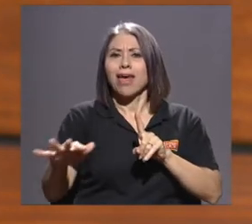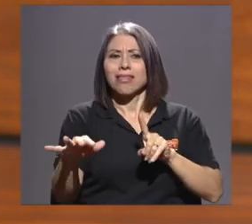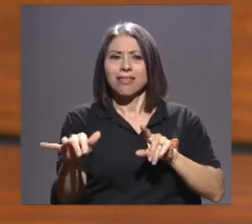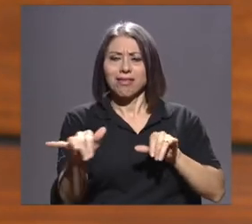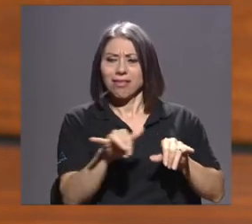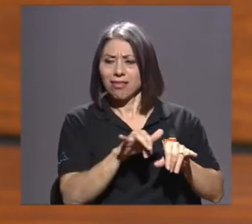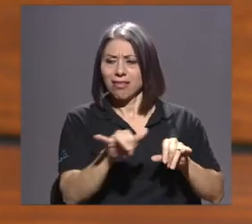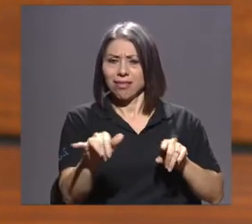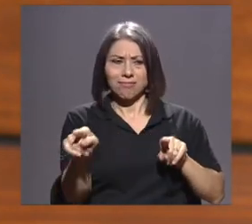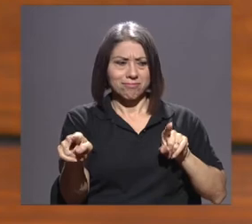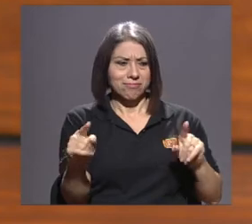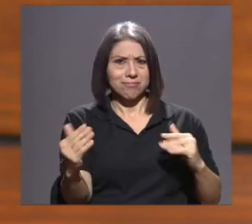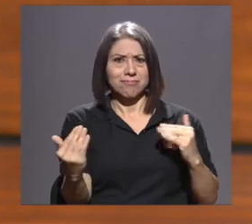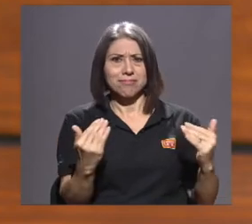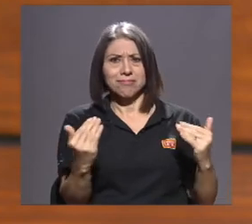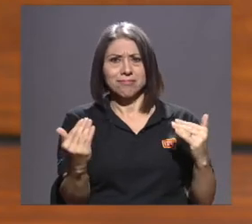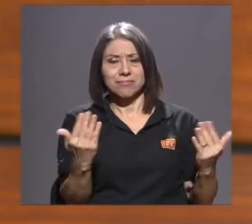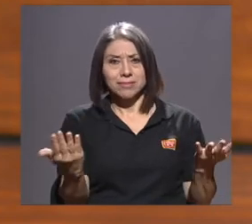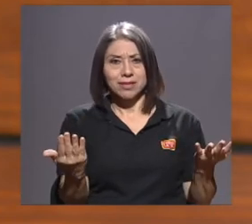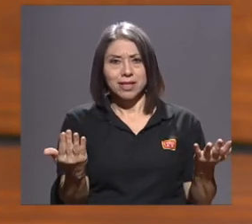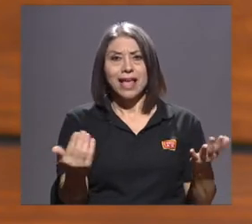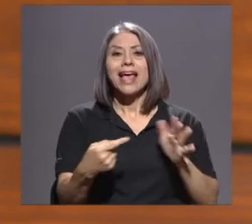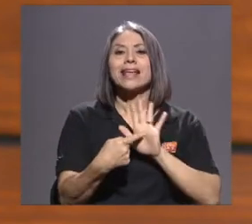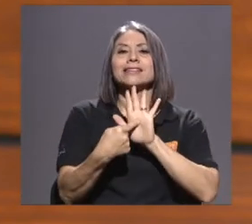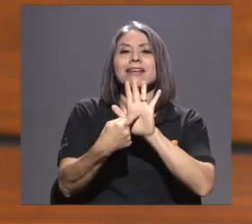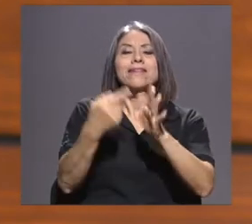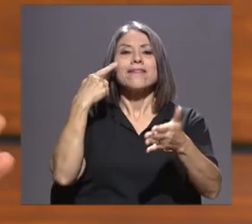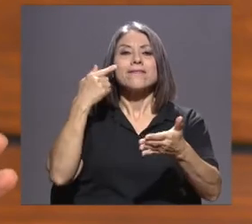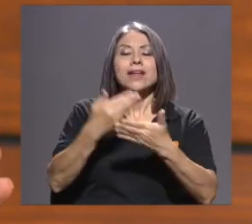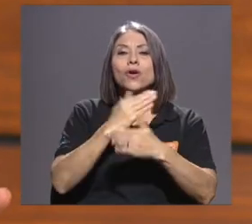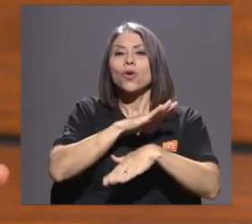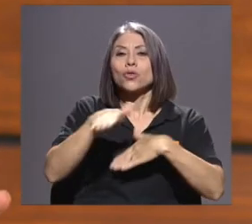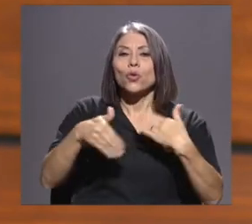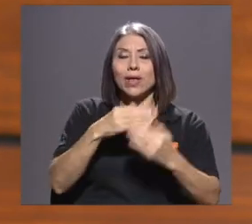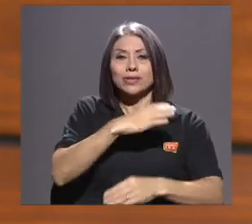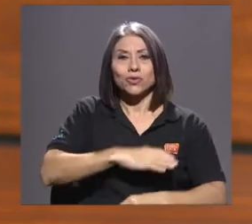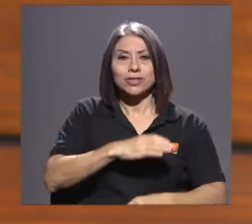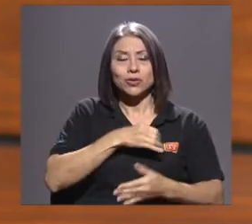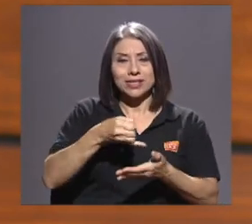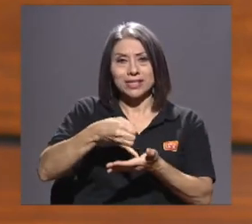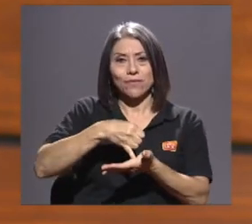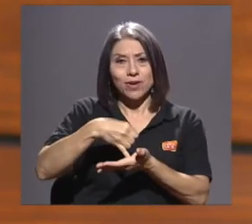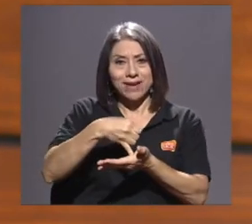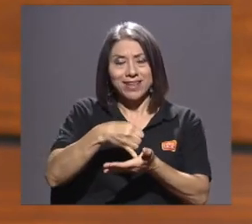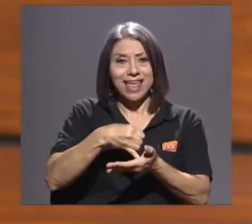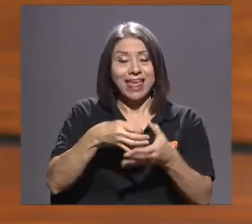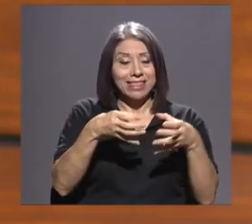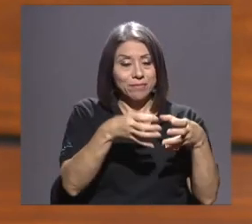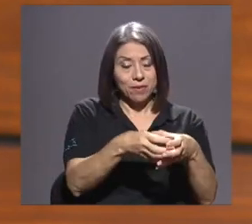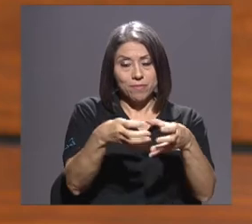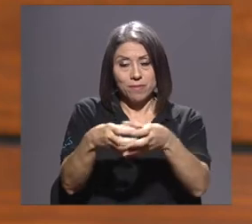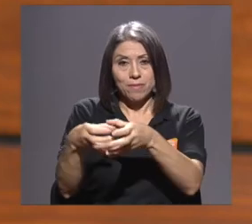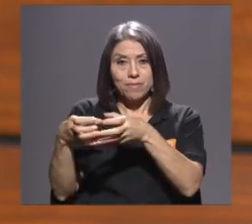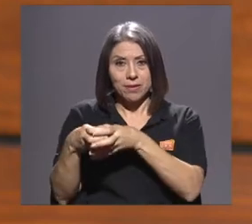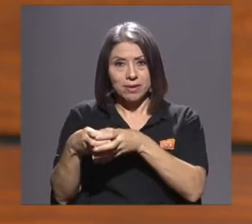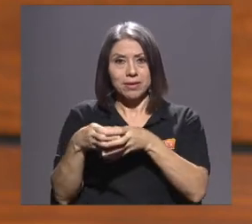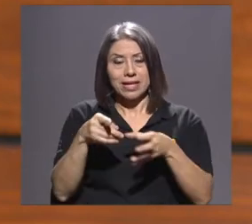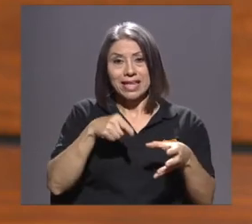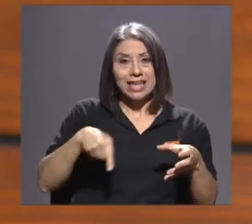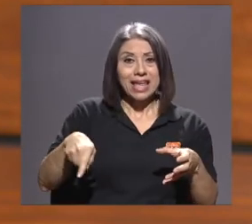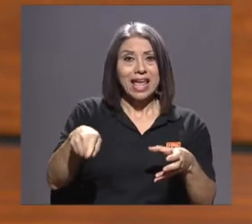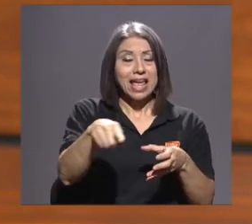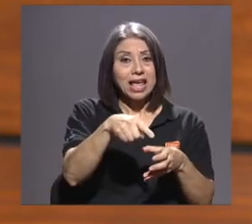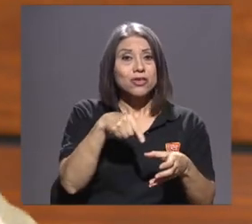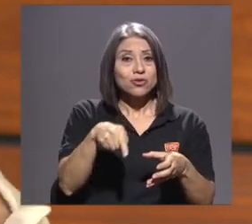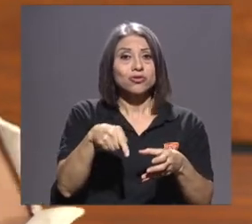de todas las condiciones de vulnerabilidad de ciertos sectores y ciertas poblaciones que hace